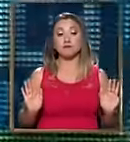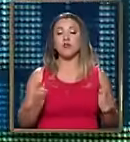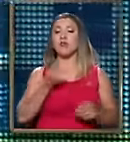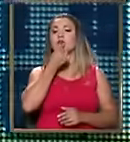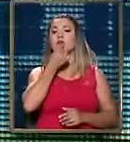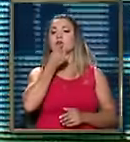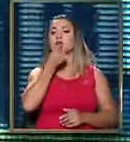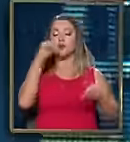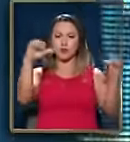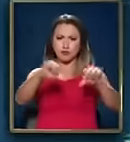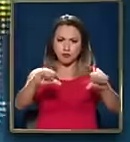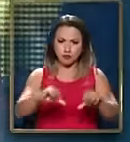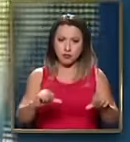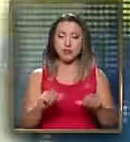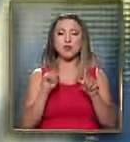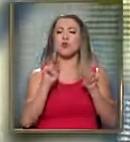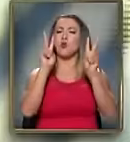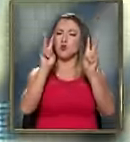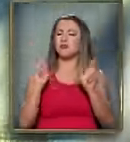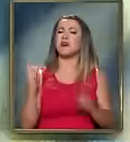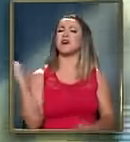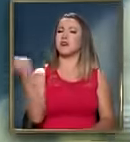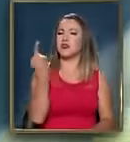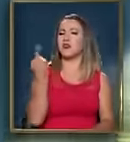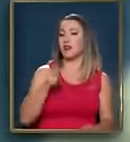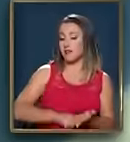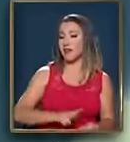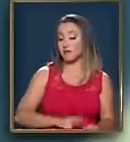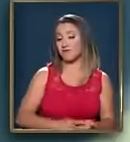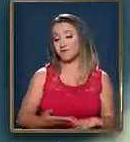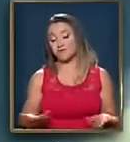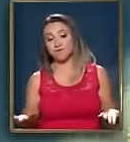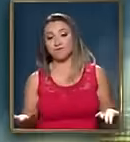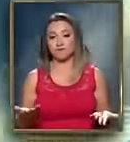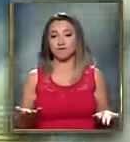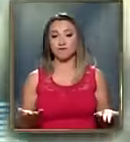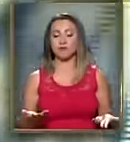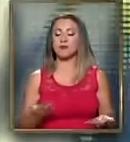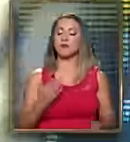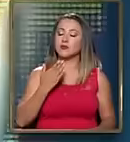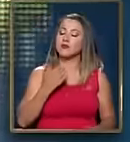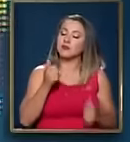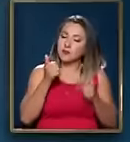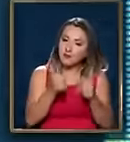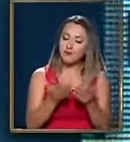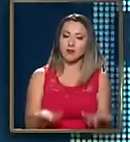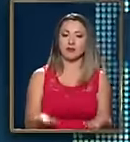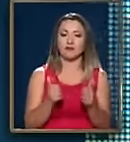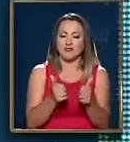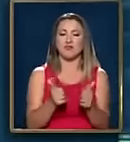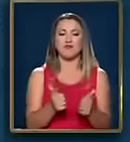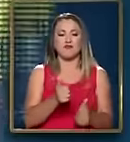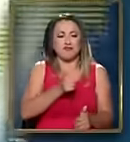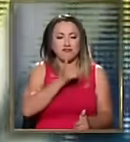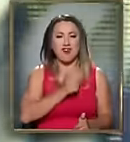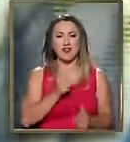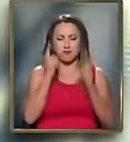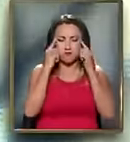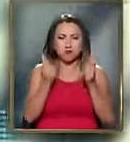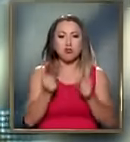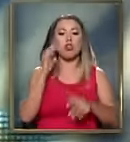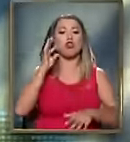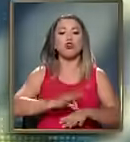Pero mira, este es un tema general, de verdad. Ahora, está bien. La falta de